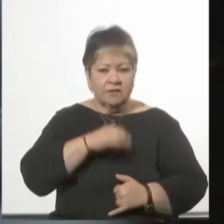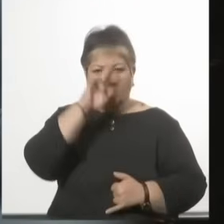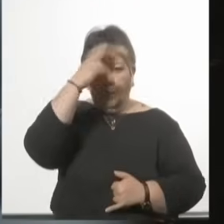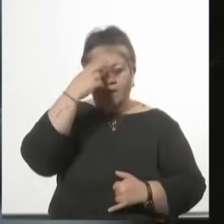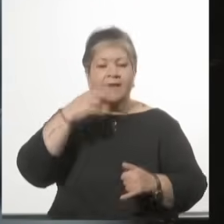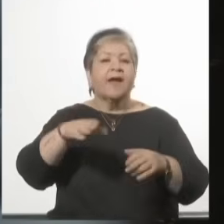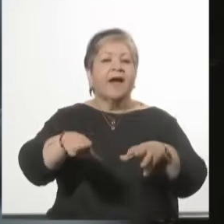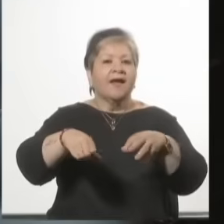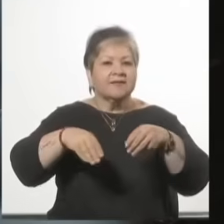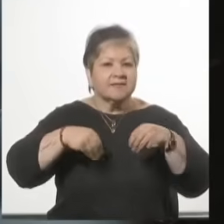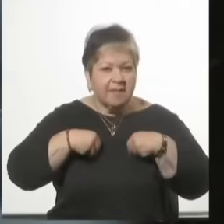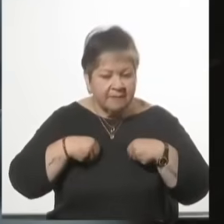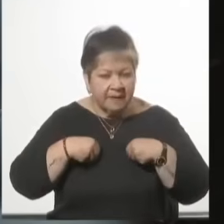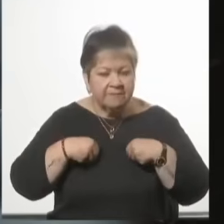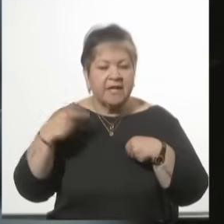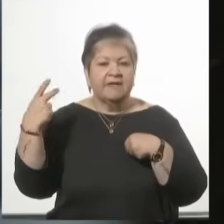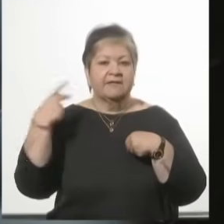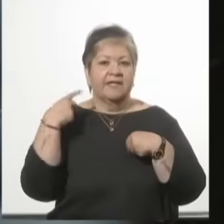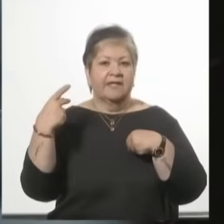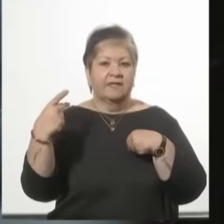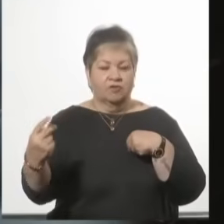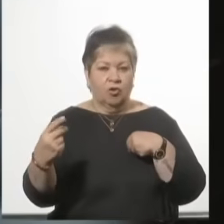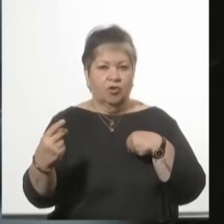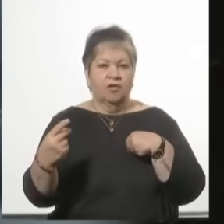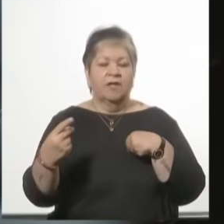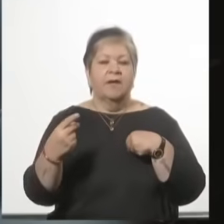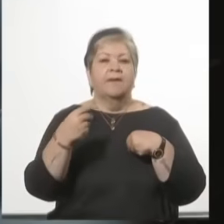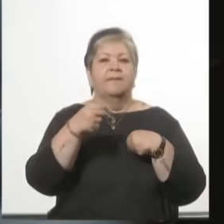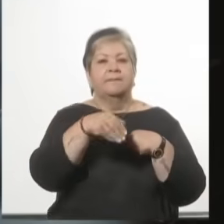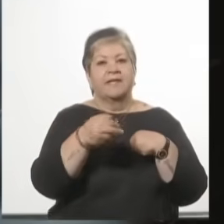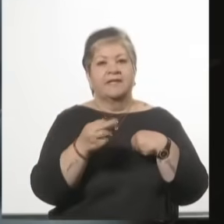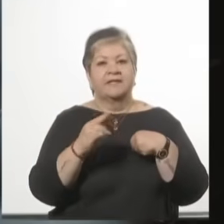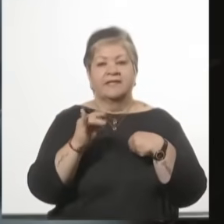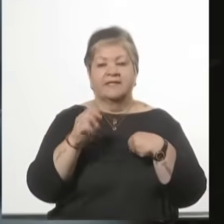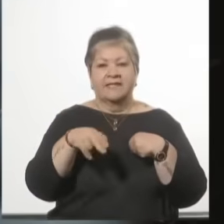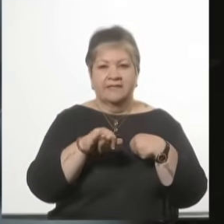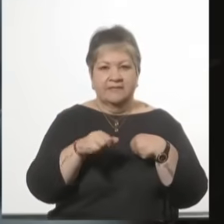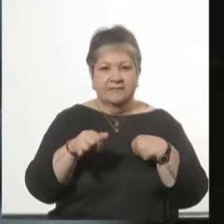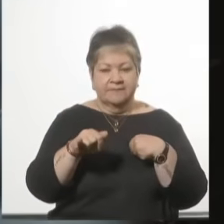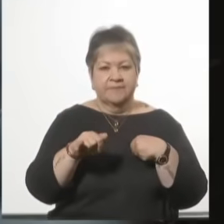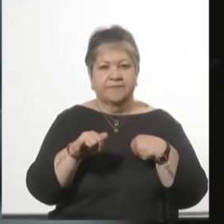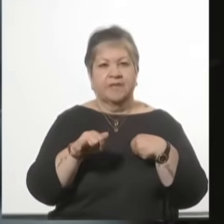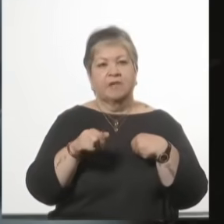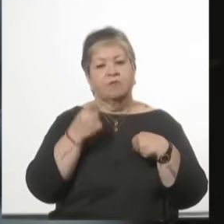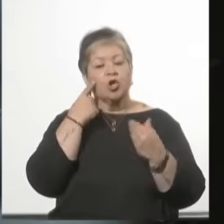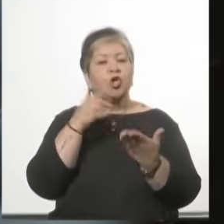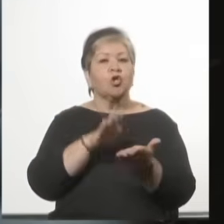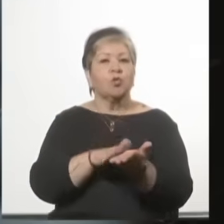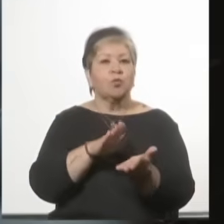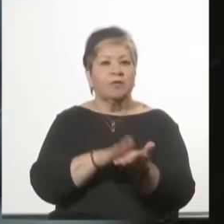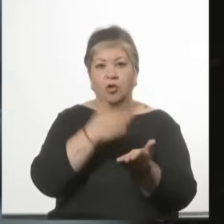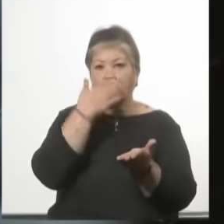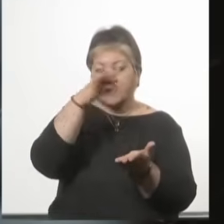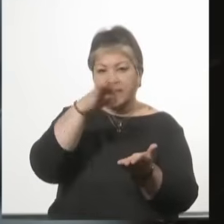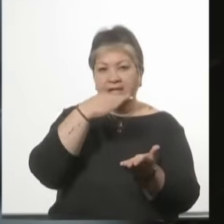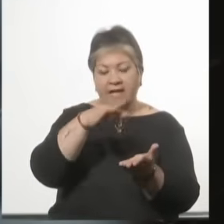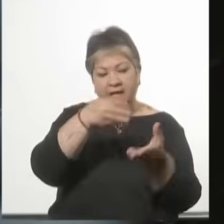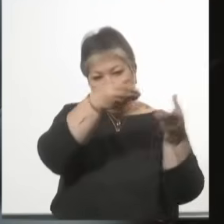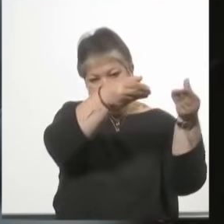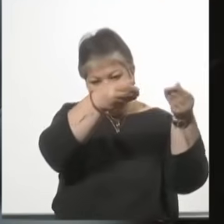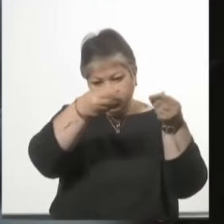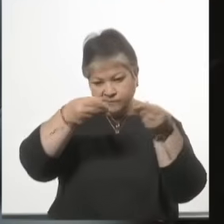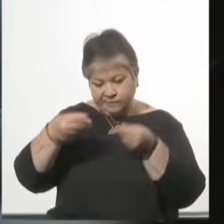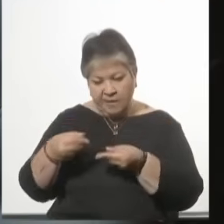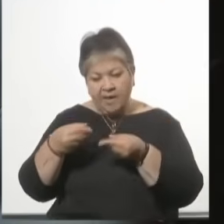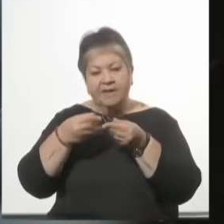en la persona de su director general, el doctor Fabián Martínez, aunque los documentos originales debidamente apostillados fueron enviados por el